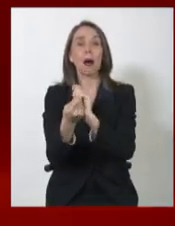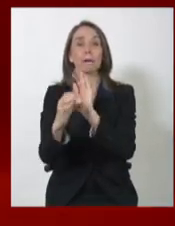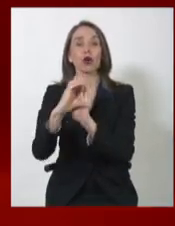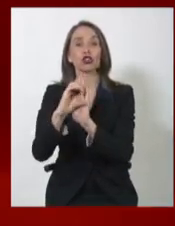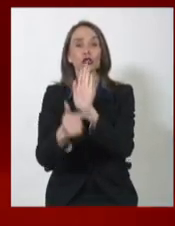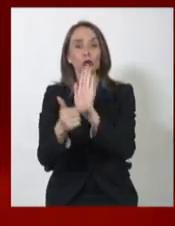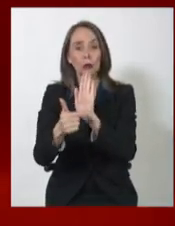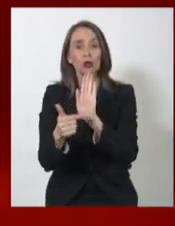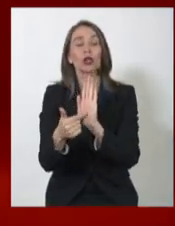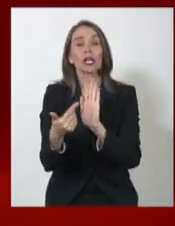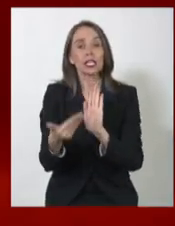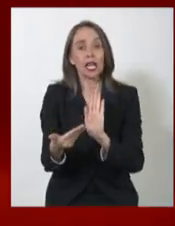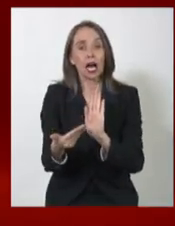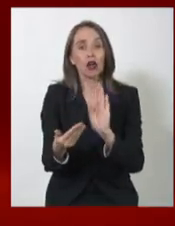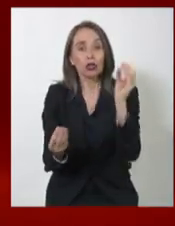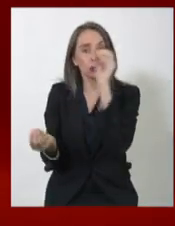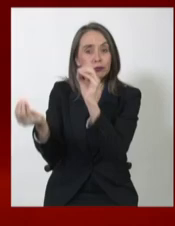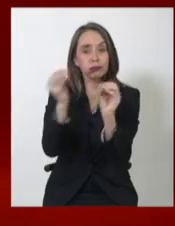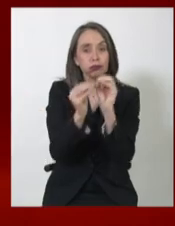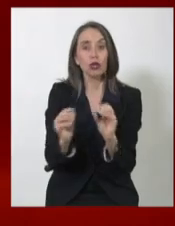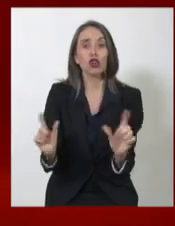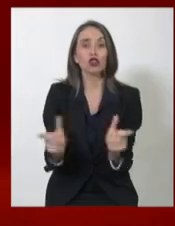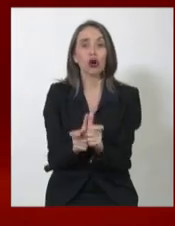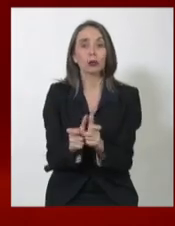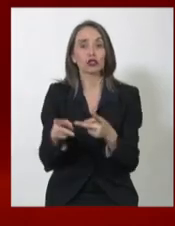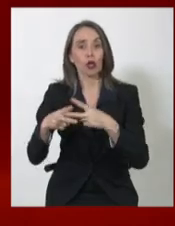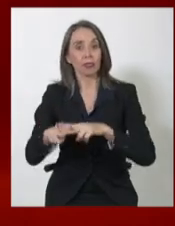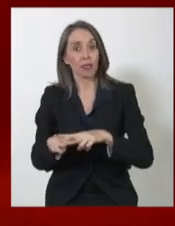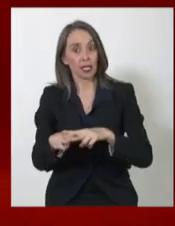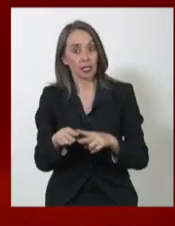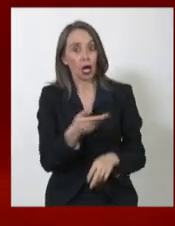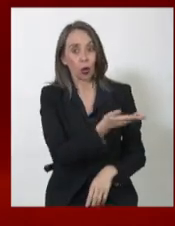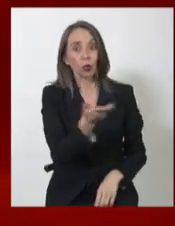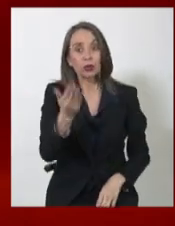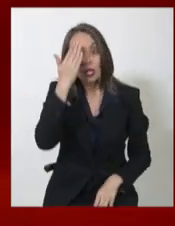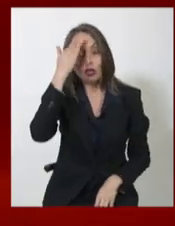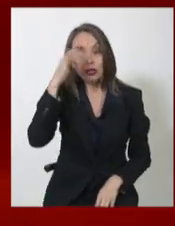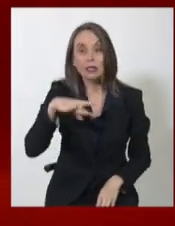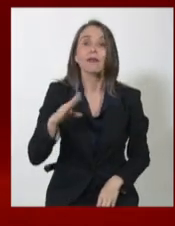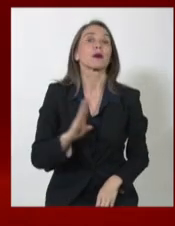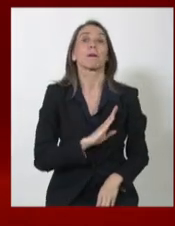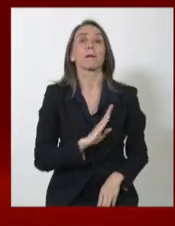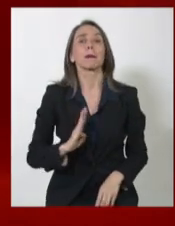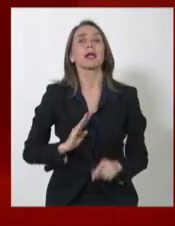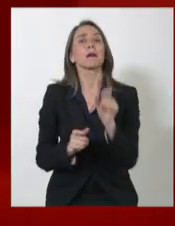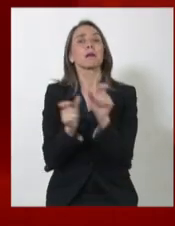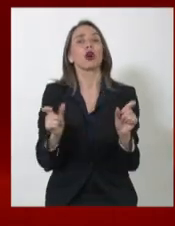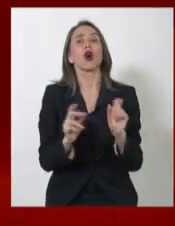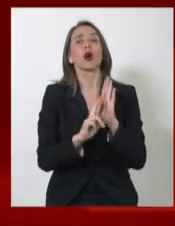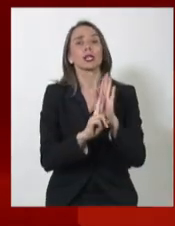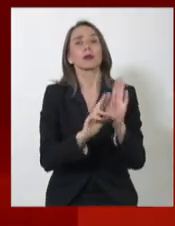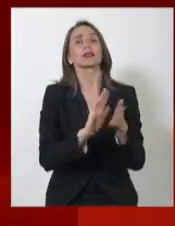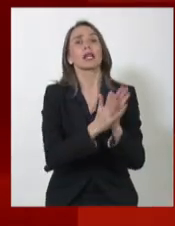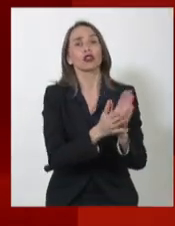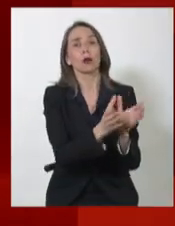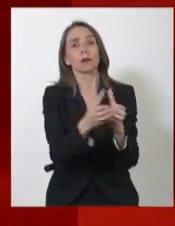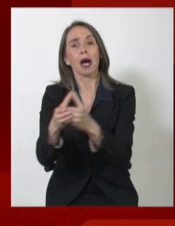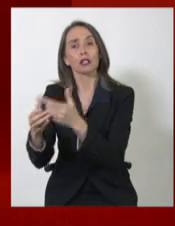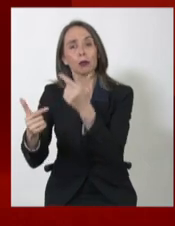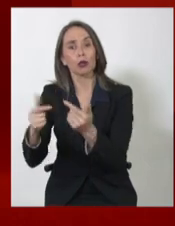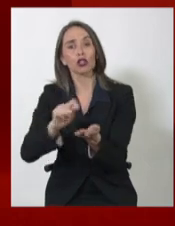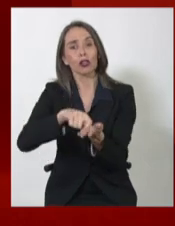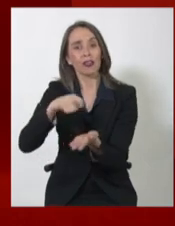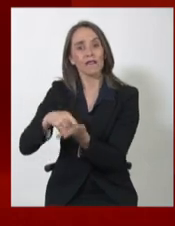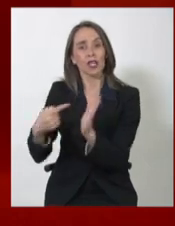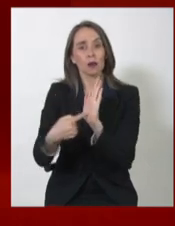están actualmente siendo trabajados por una comisión técnica, como ustedes saben, ¿no?, y que está integrada por representantes de todos los partidos firmantes del